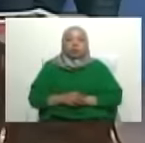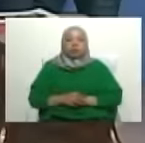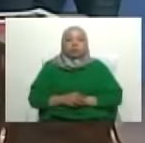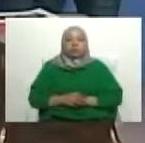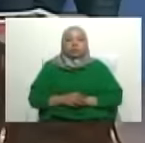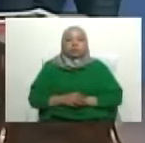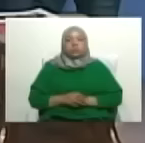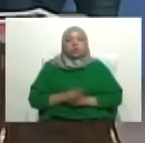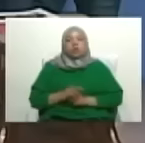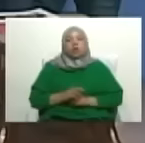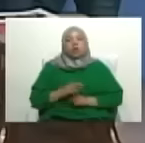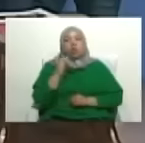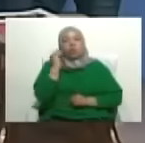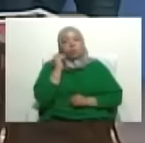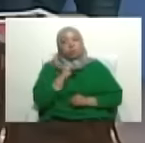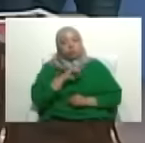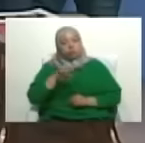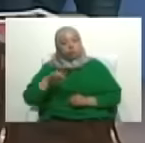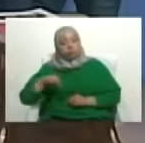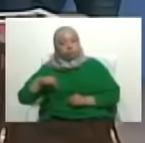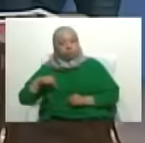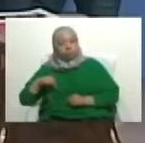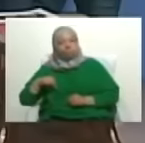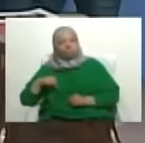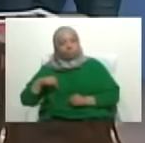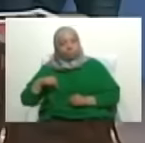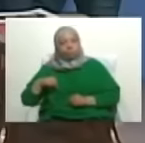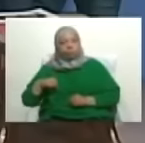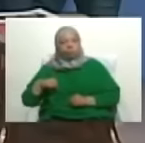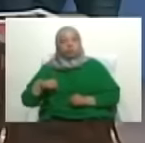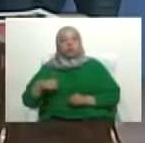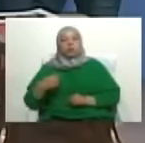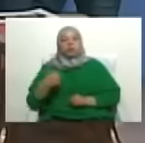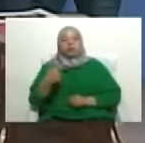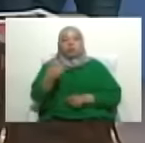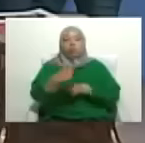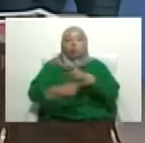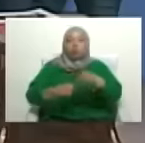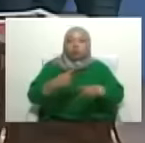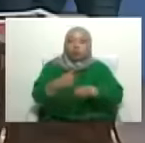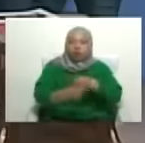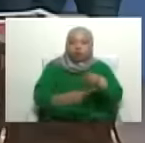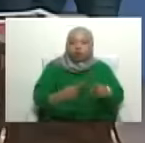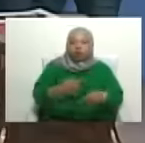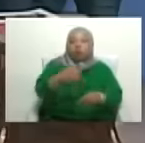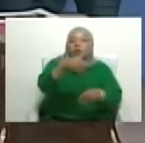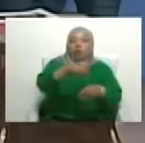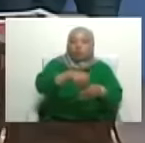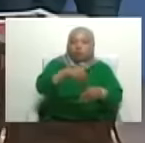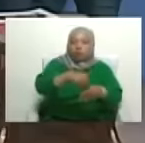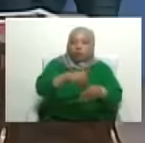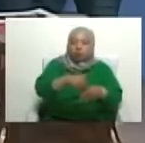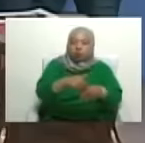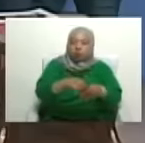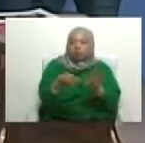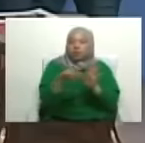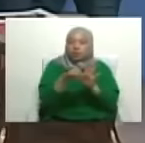Nosotros suponíamos que a medida que se acercara el proceso electoral presidencial del